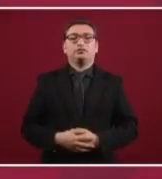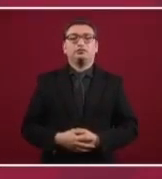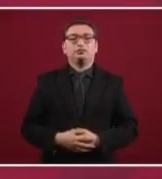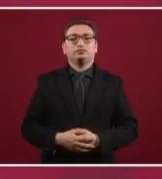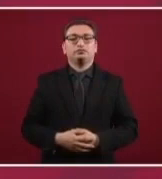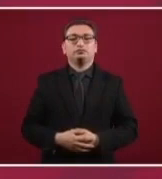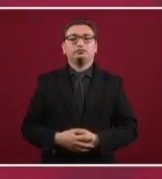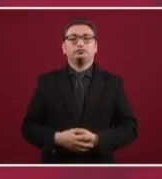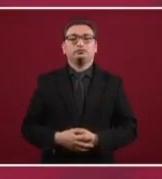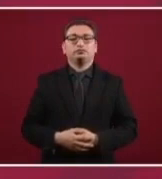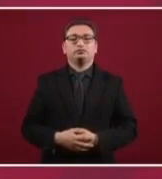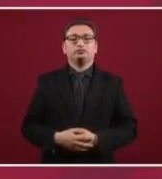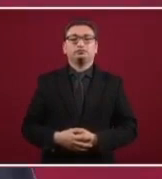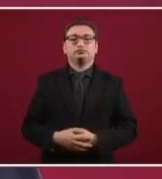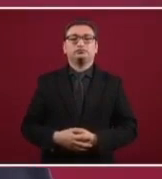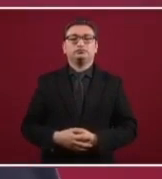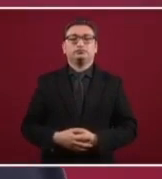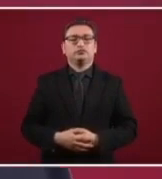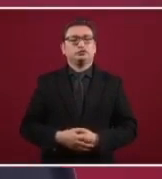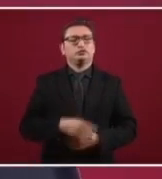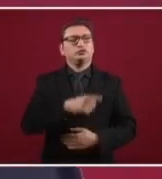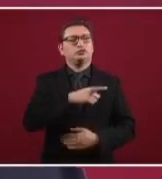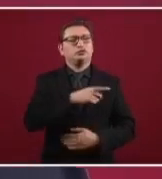usted siga